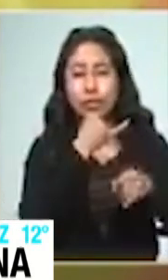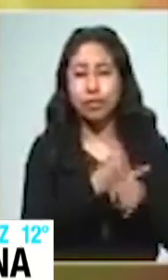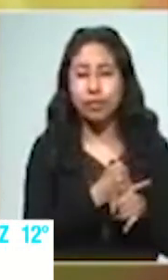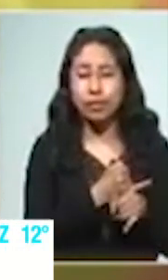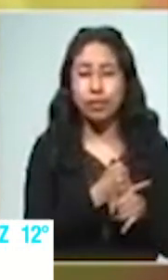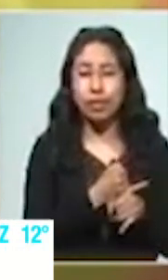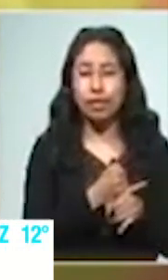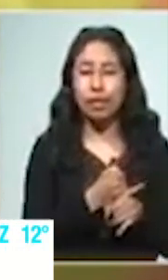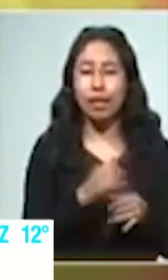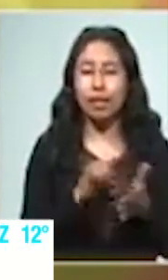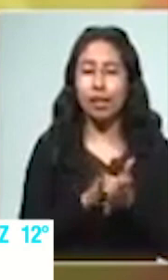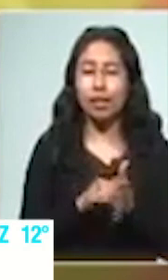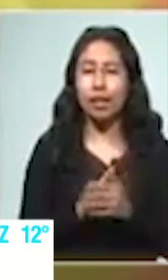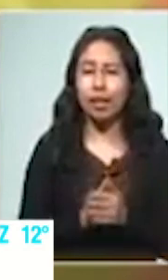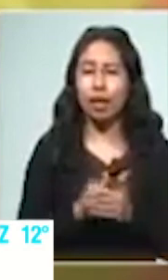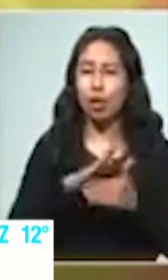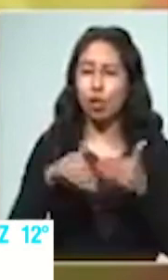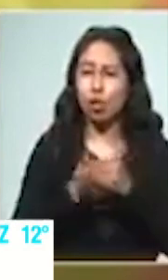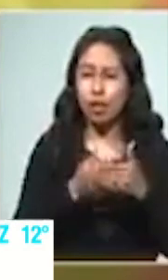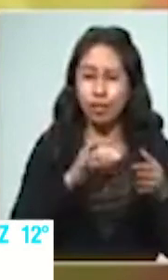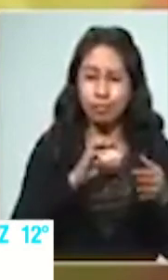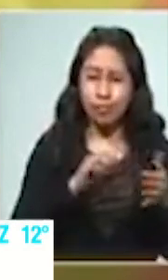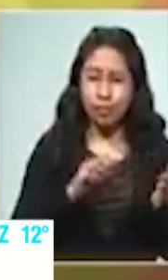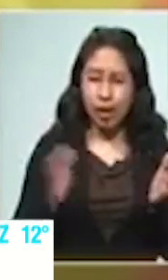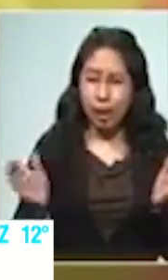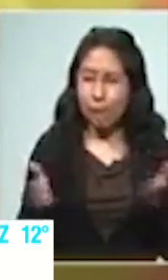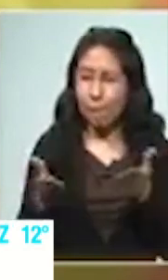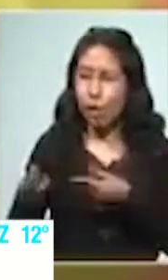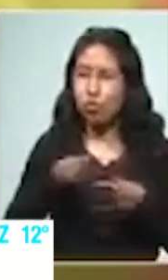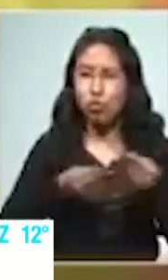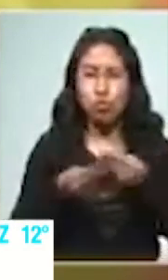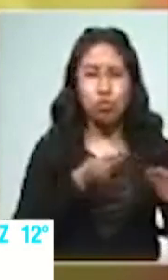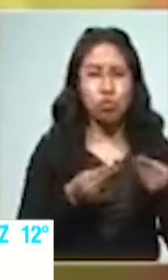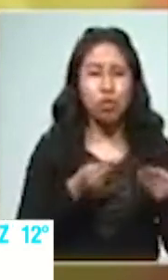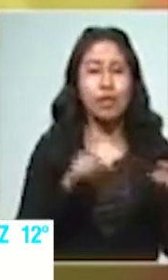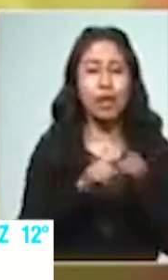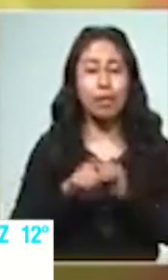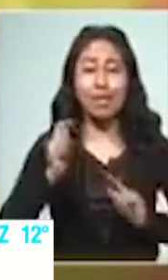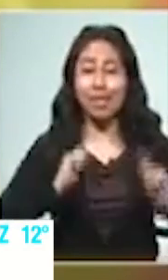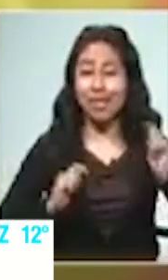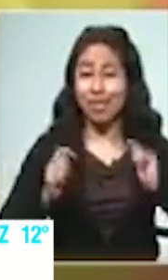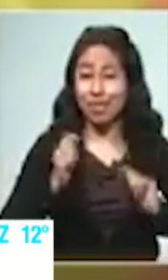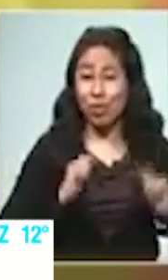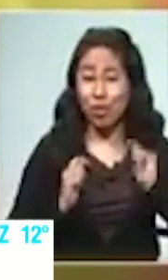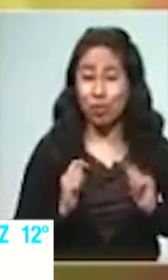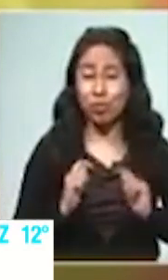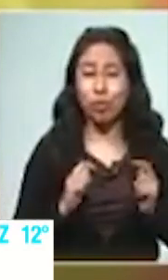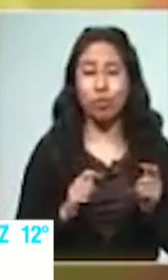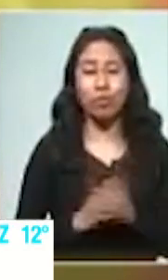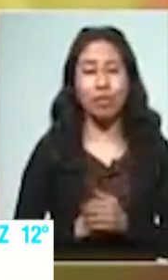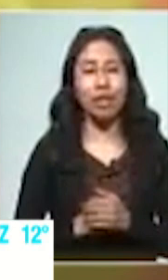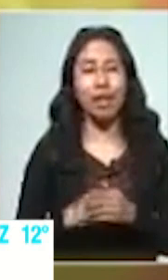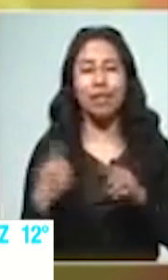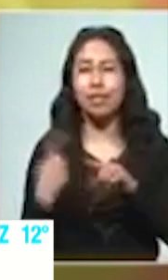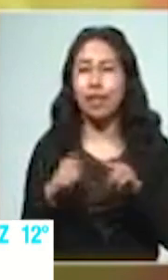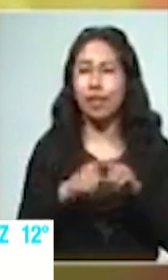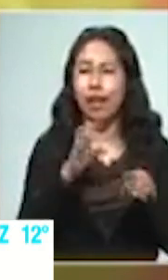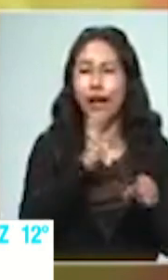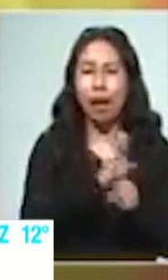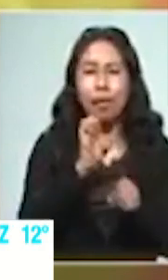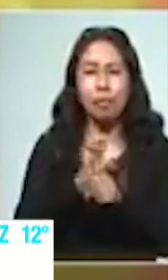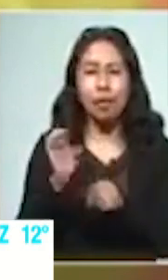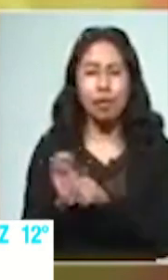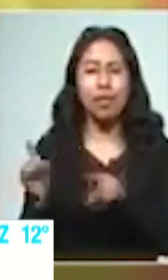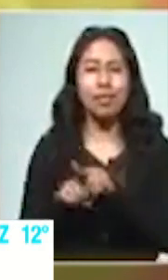en la estabilidad de las cadenas de suministro, en el ingreso por el turismo, en los niveles de las remesas, en el empleo y